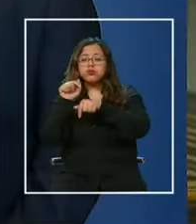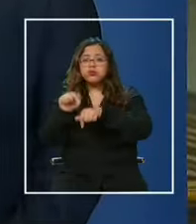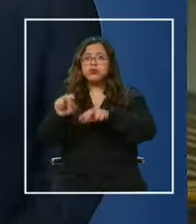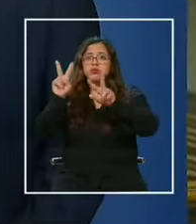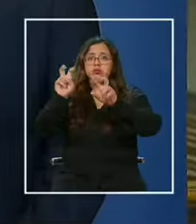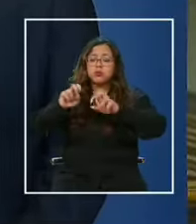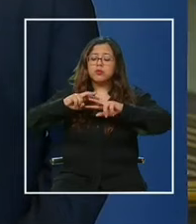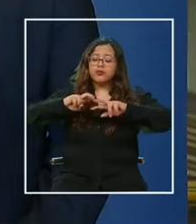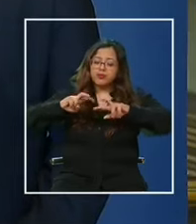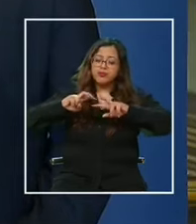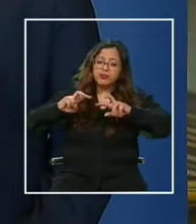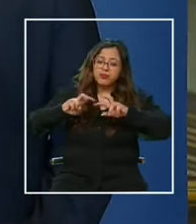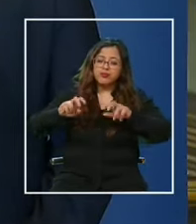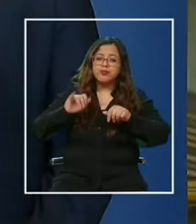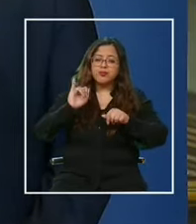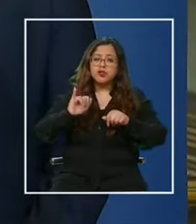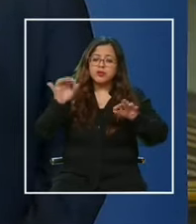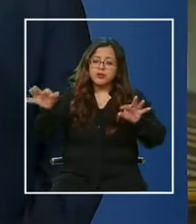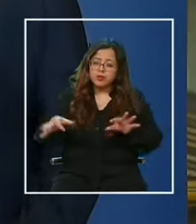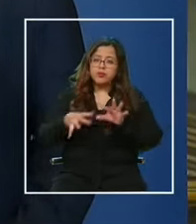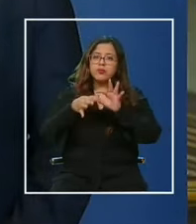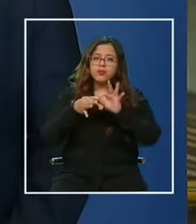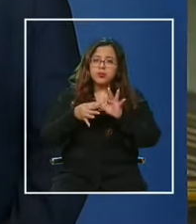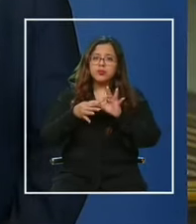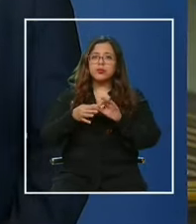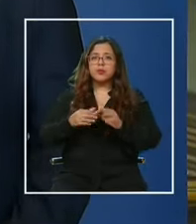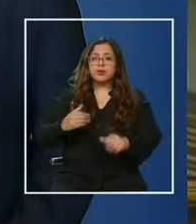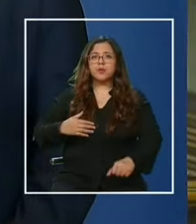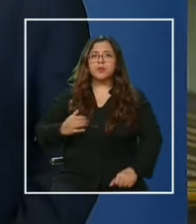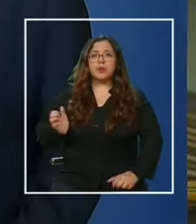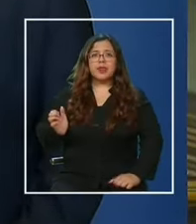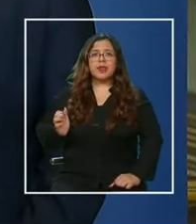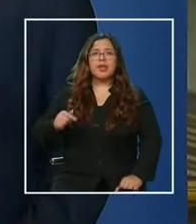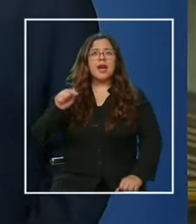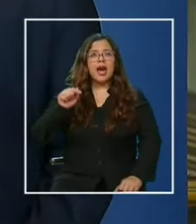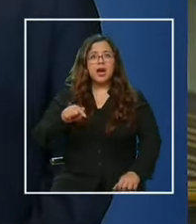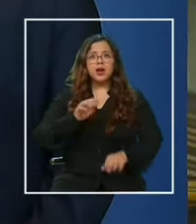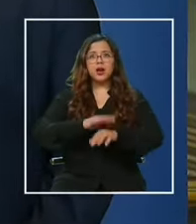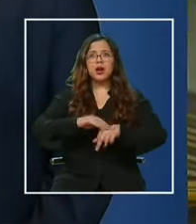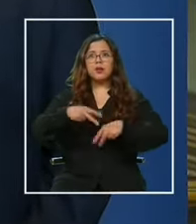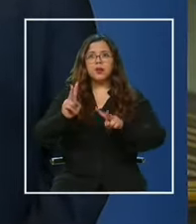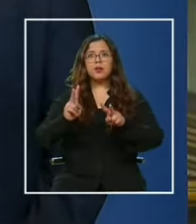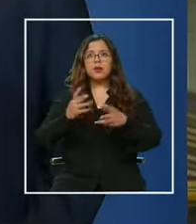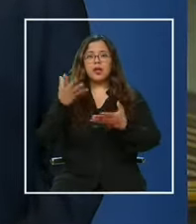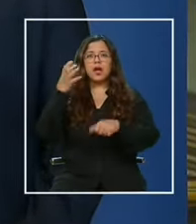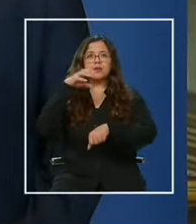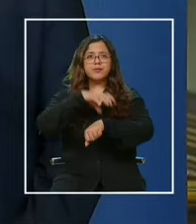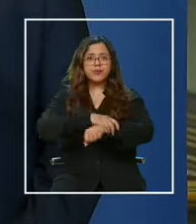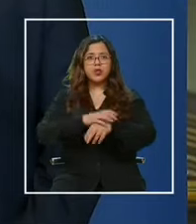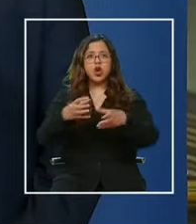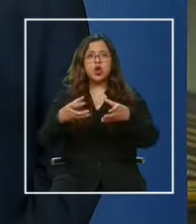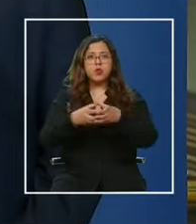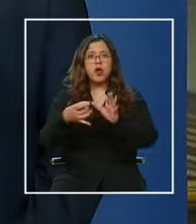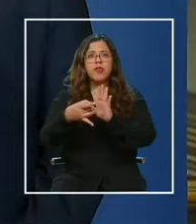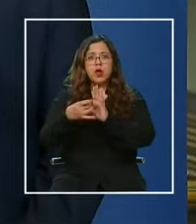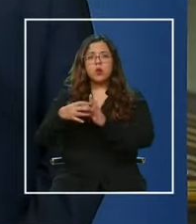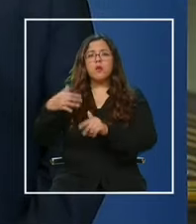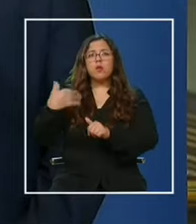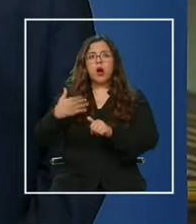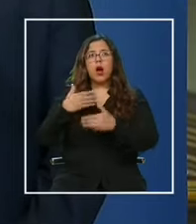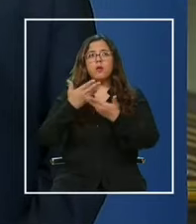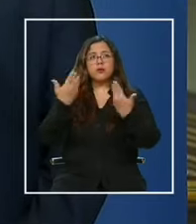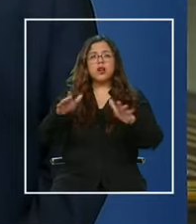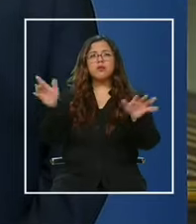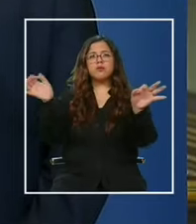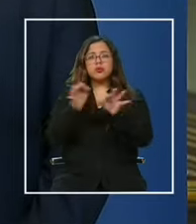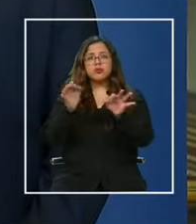investigativa que va a la par de la tarea también que lleva adelante la Policía de Investigaciones, nos han permitido desarticular bandas que tan importantes como las que